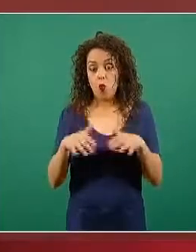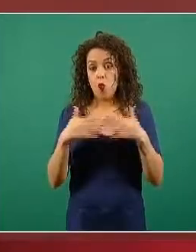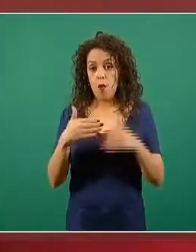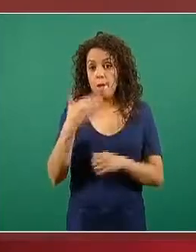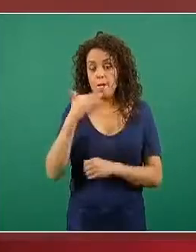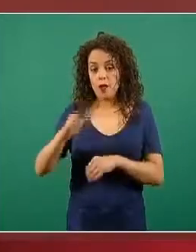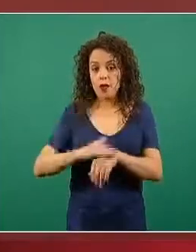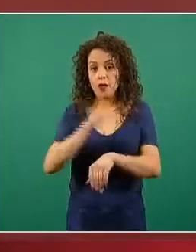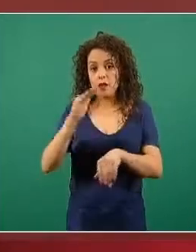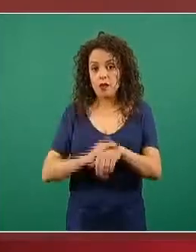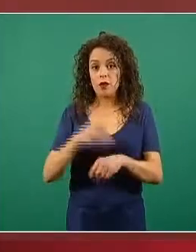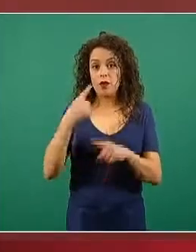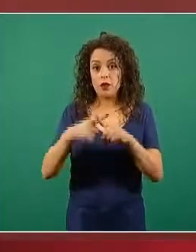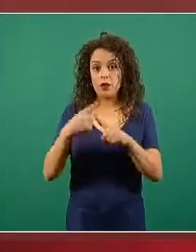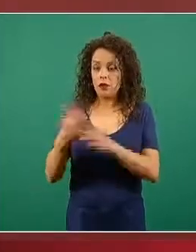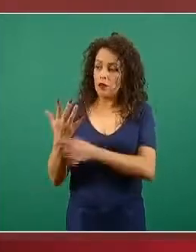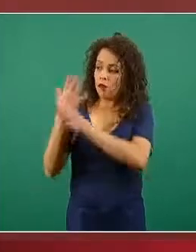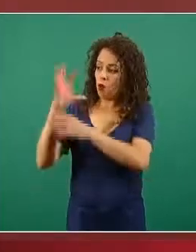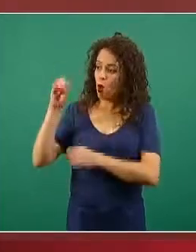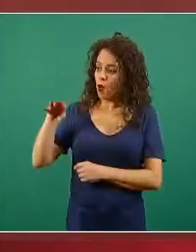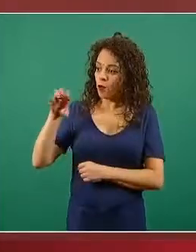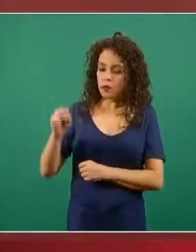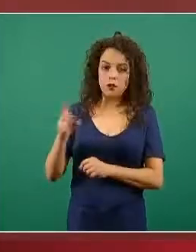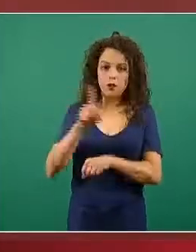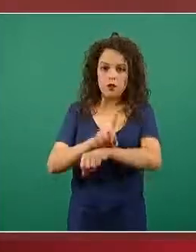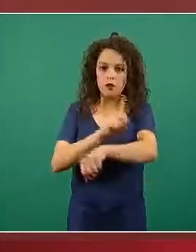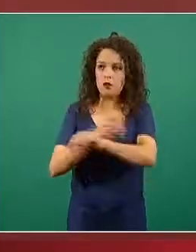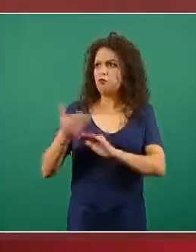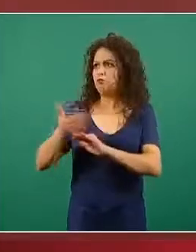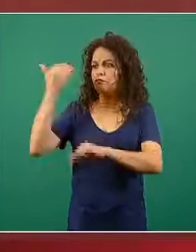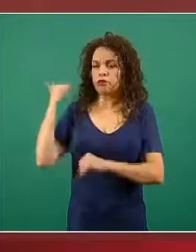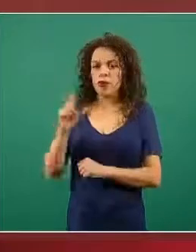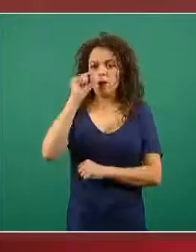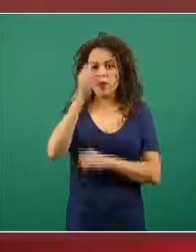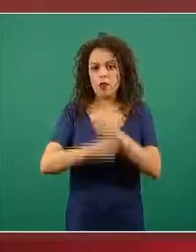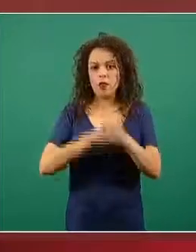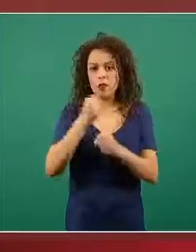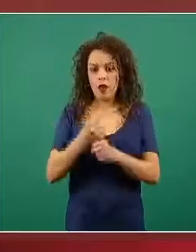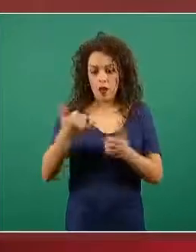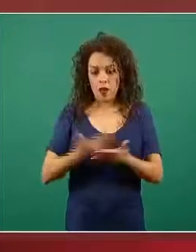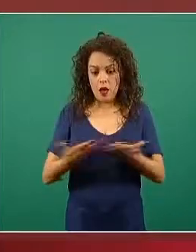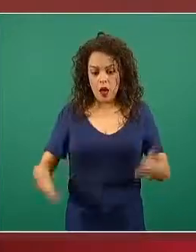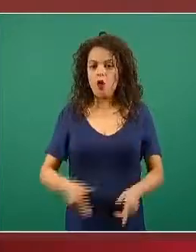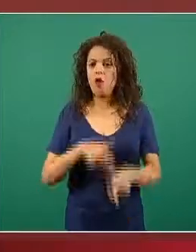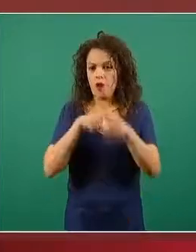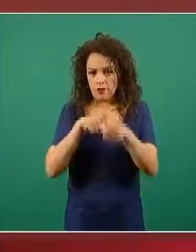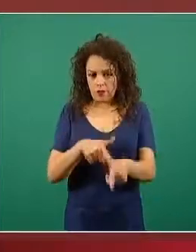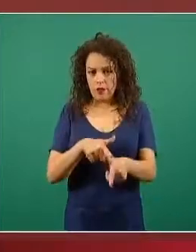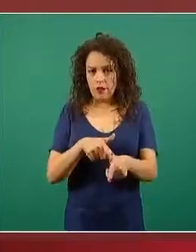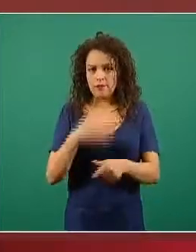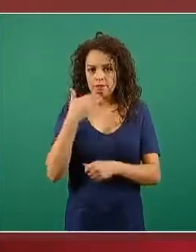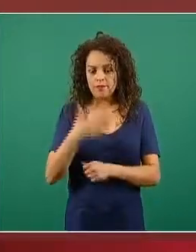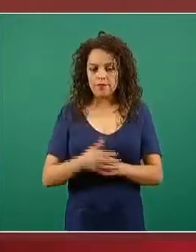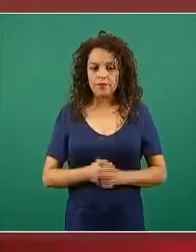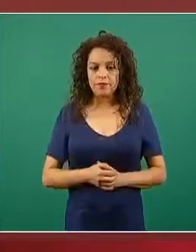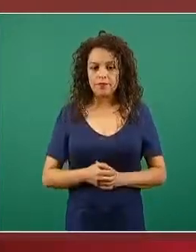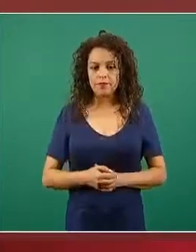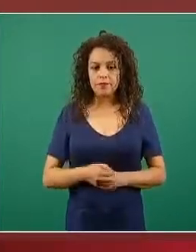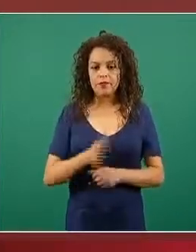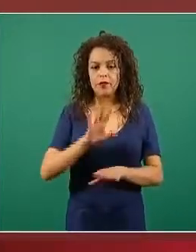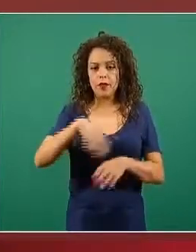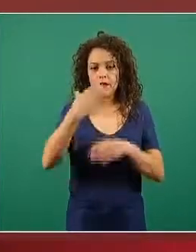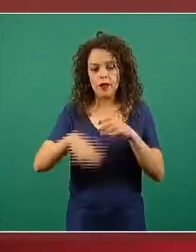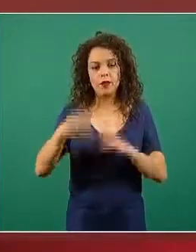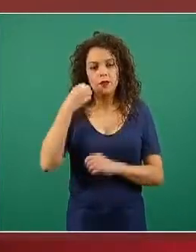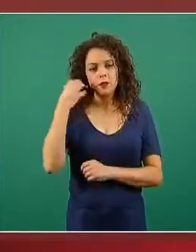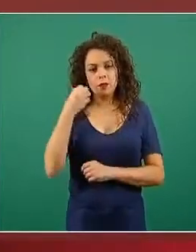la Organización Mundial de la Salud hace más de 20 años y con vigencia hasta el momento. Aquí termina la conferencia de prensa. Muchas